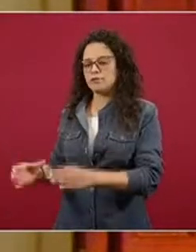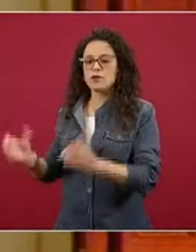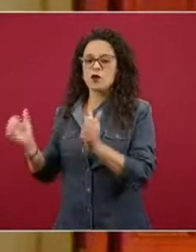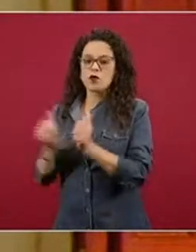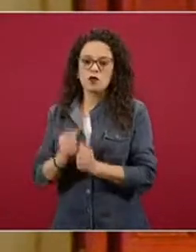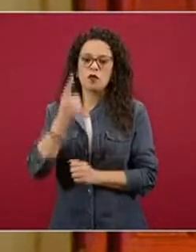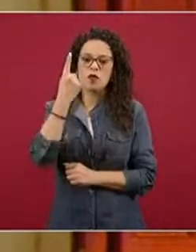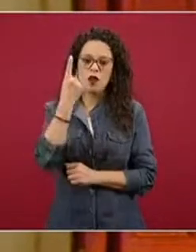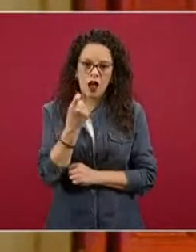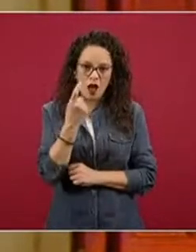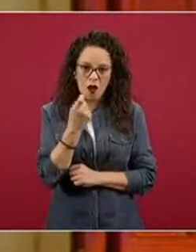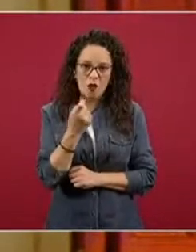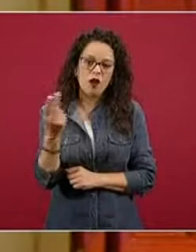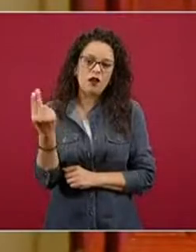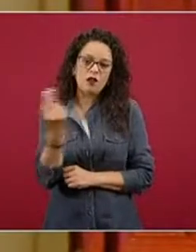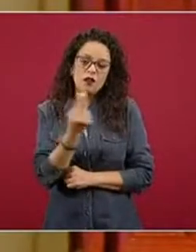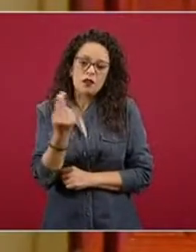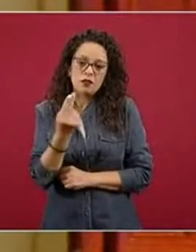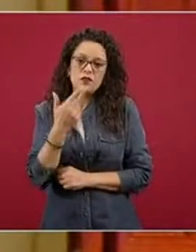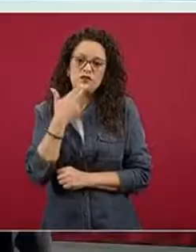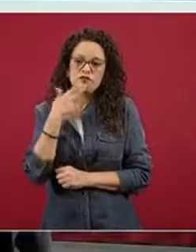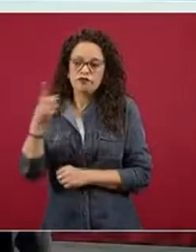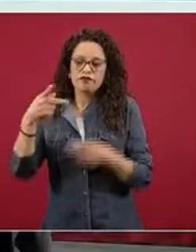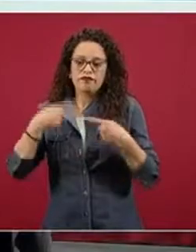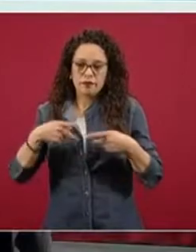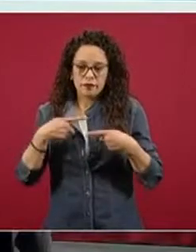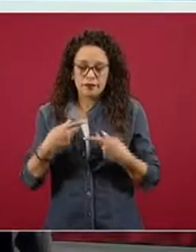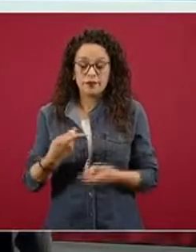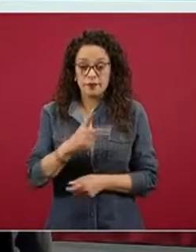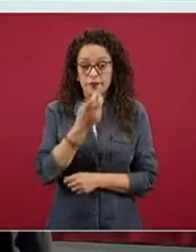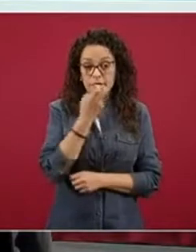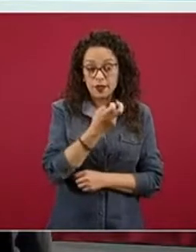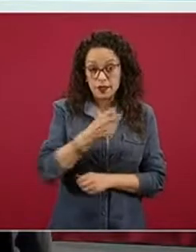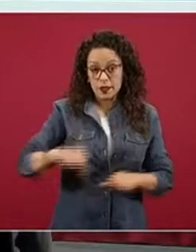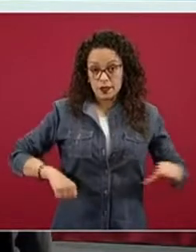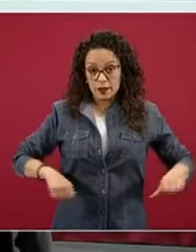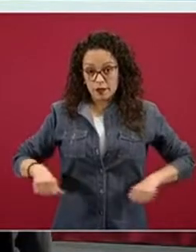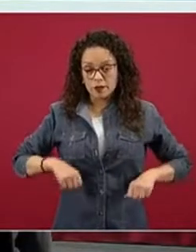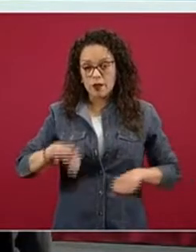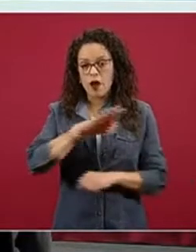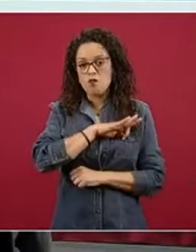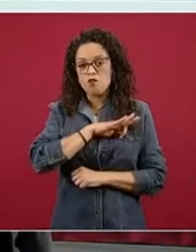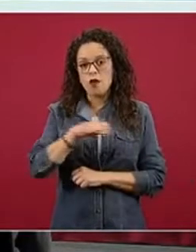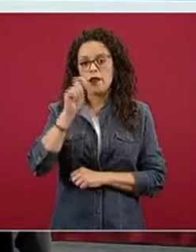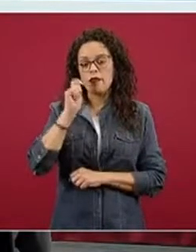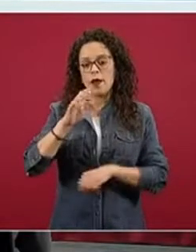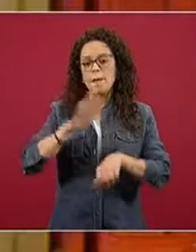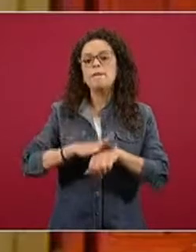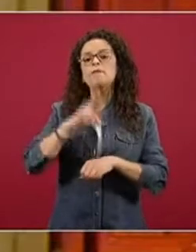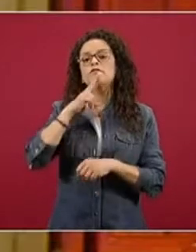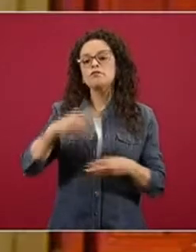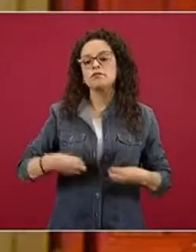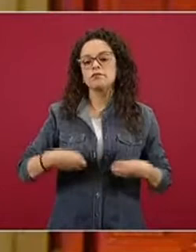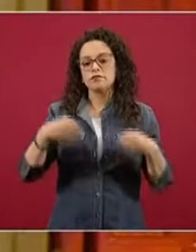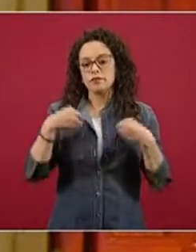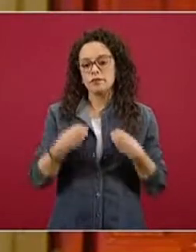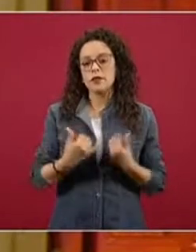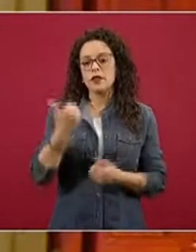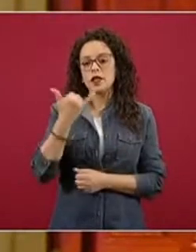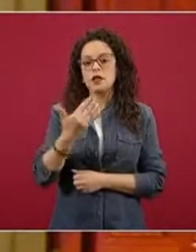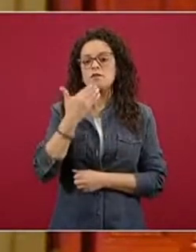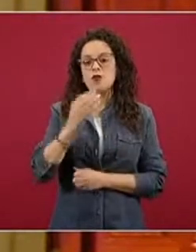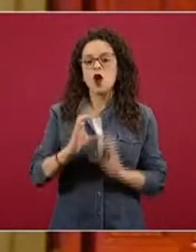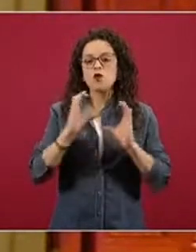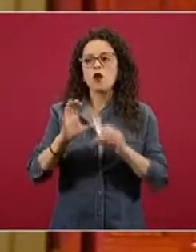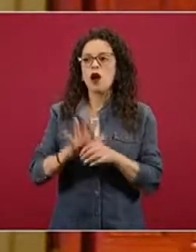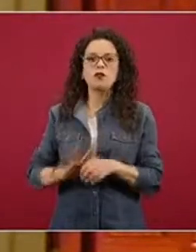estas actividades o estas acciones integrales nos permitan vivir mejor y poder tener un buen ambiente